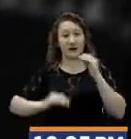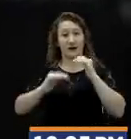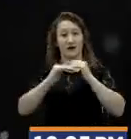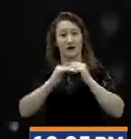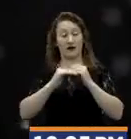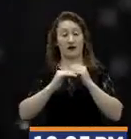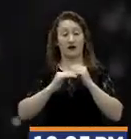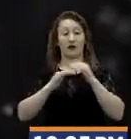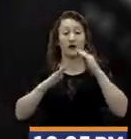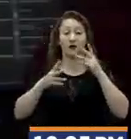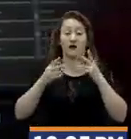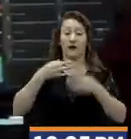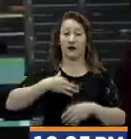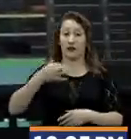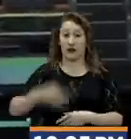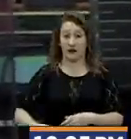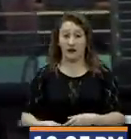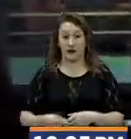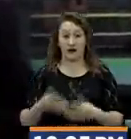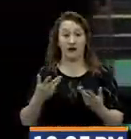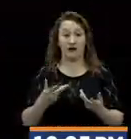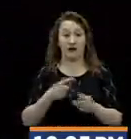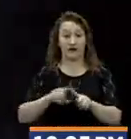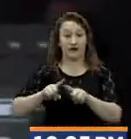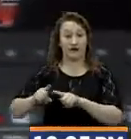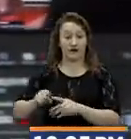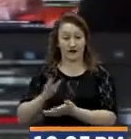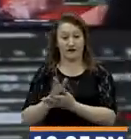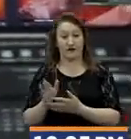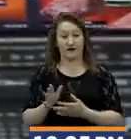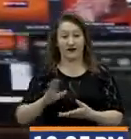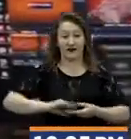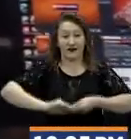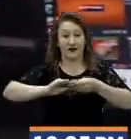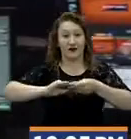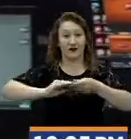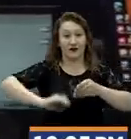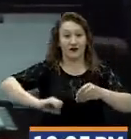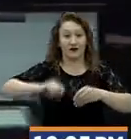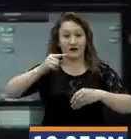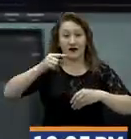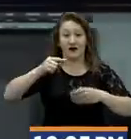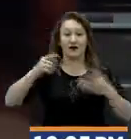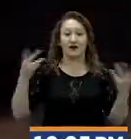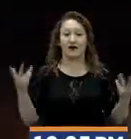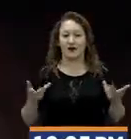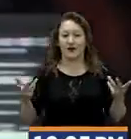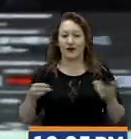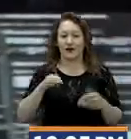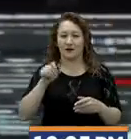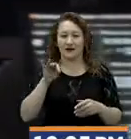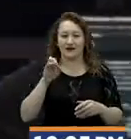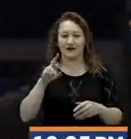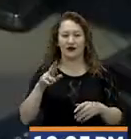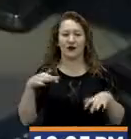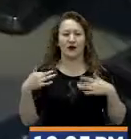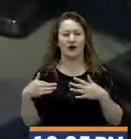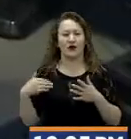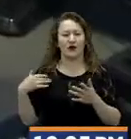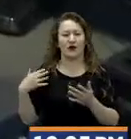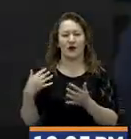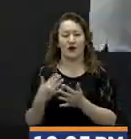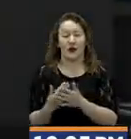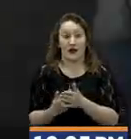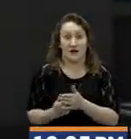géneros, es decir, periodismo. El caso es que aquel primer saludo y primer al aire que se oyó en el máster fueron ganar una etapa, pero apenas